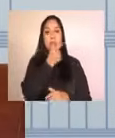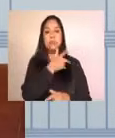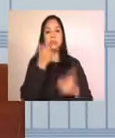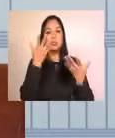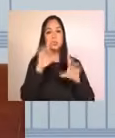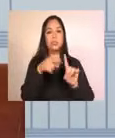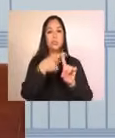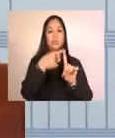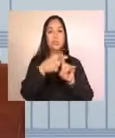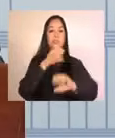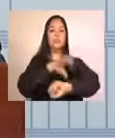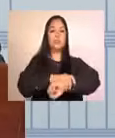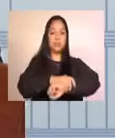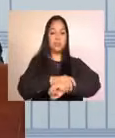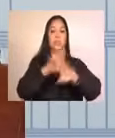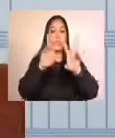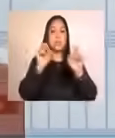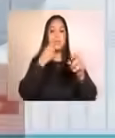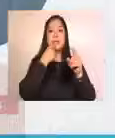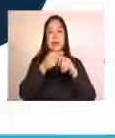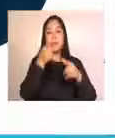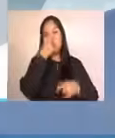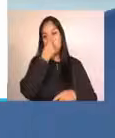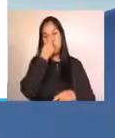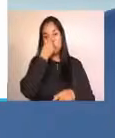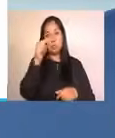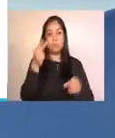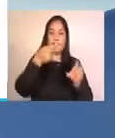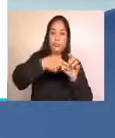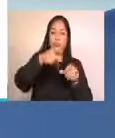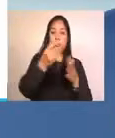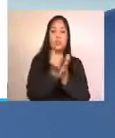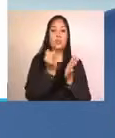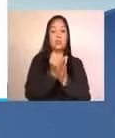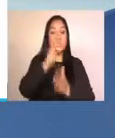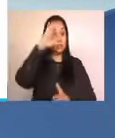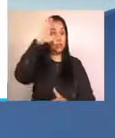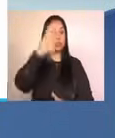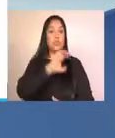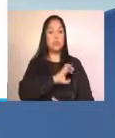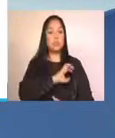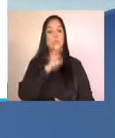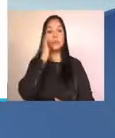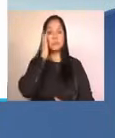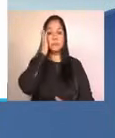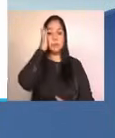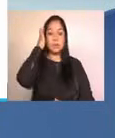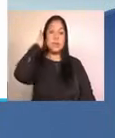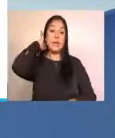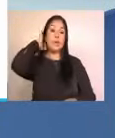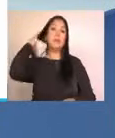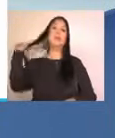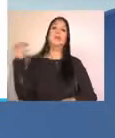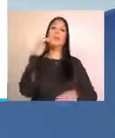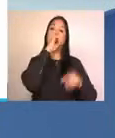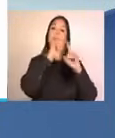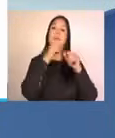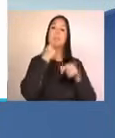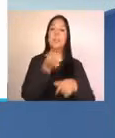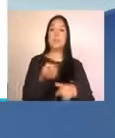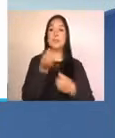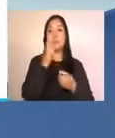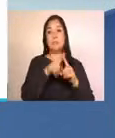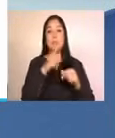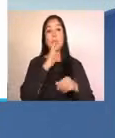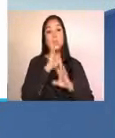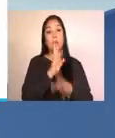cuanto a capturas por hechos de corrupción dentro de la institución policial. También comentarles, y este fue uno de los resultados de la semana